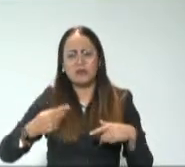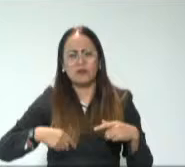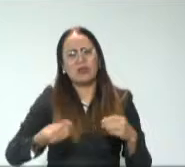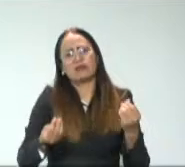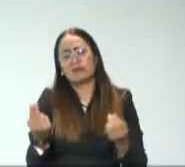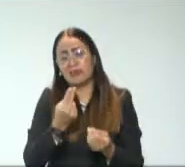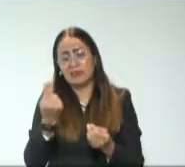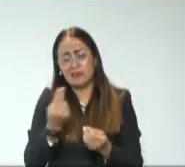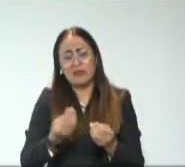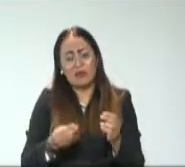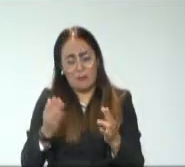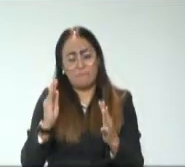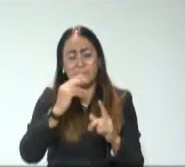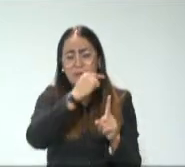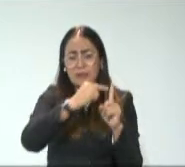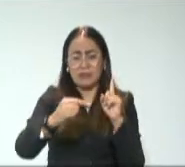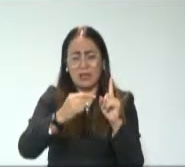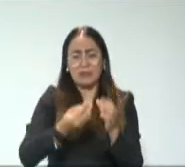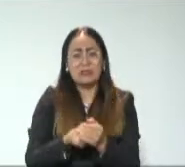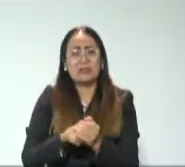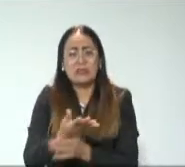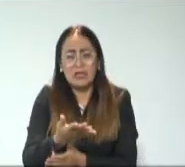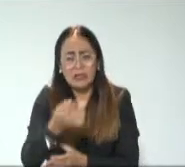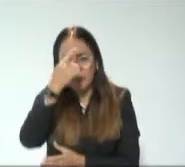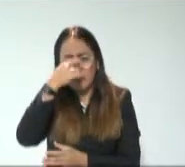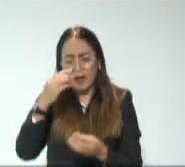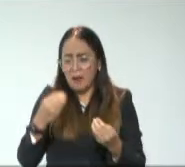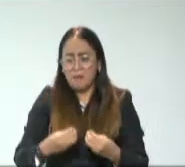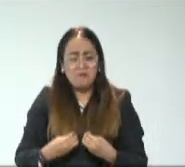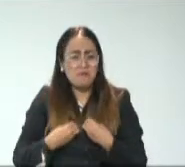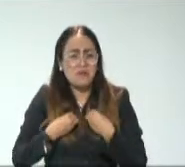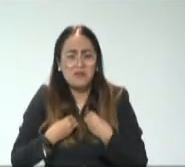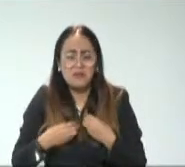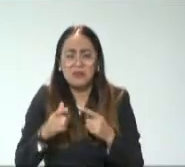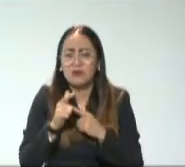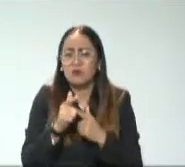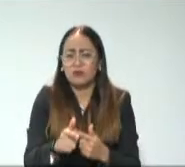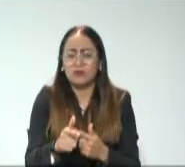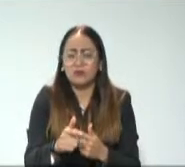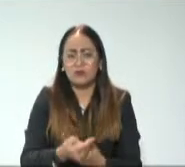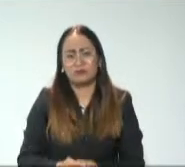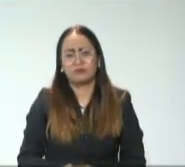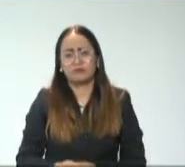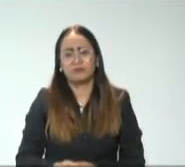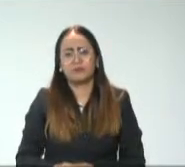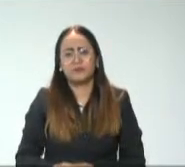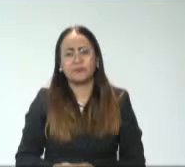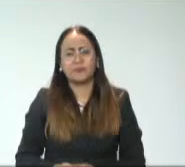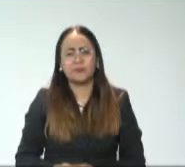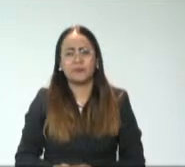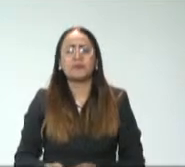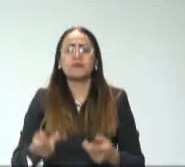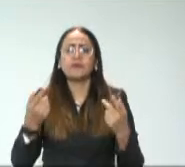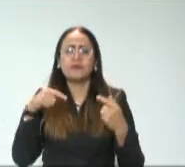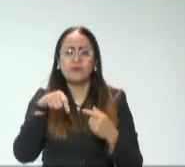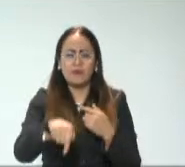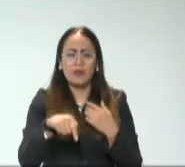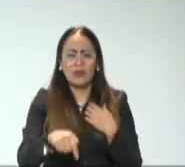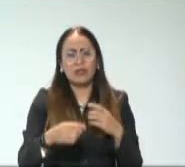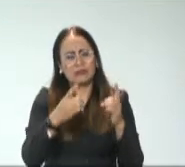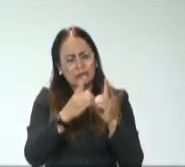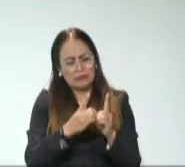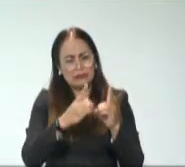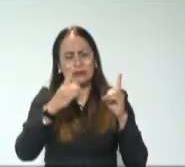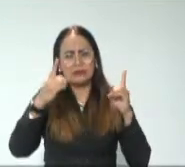días a trabajar simplemente para poder sobrevivir Entonces en este contexto muchas de las eh eh medidas de Sana